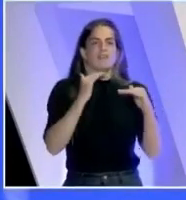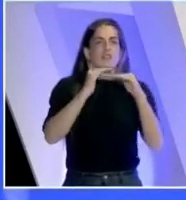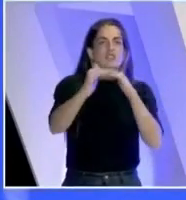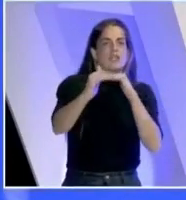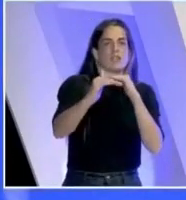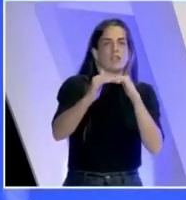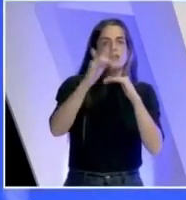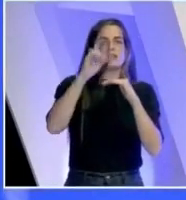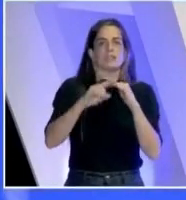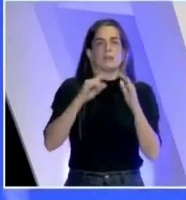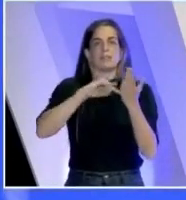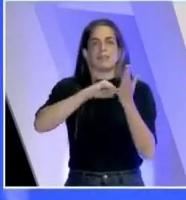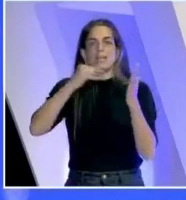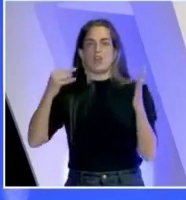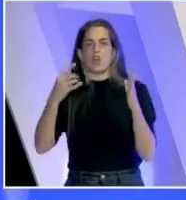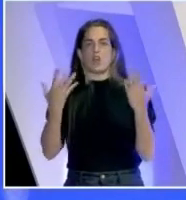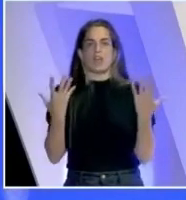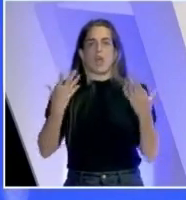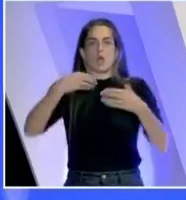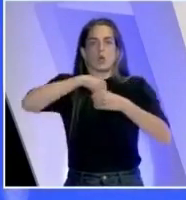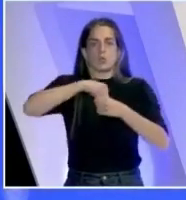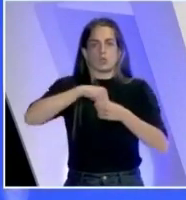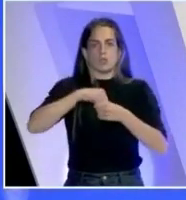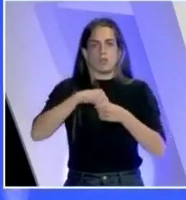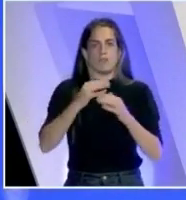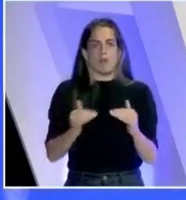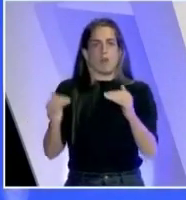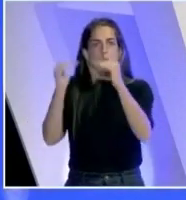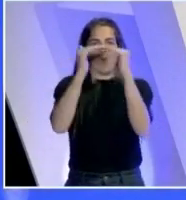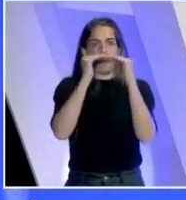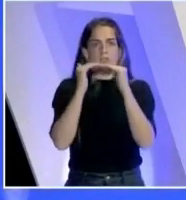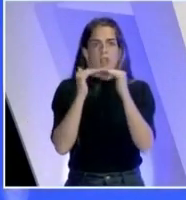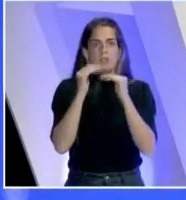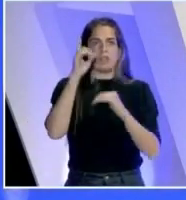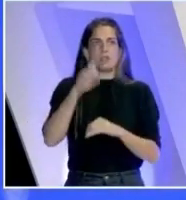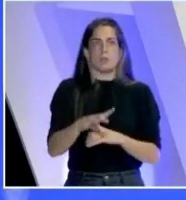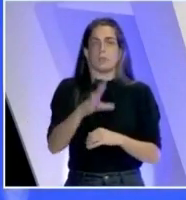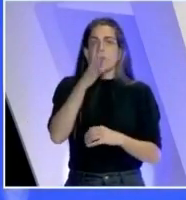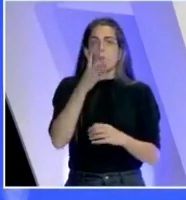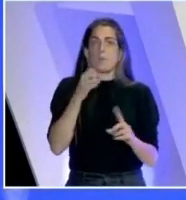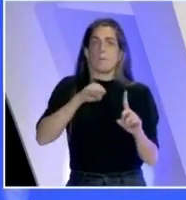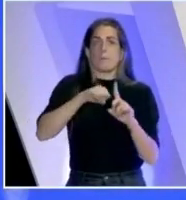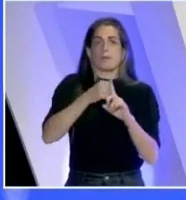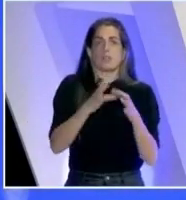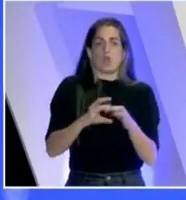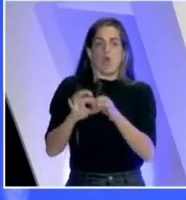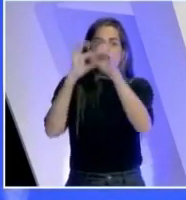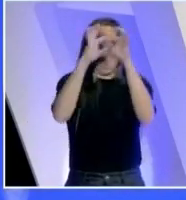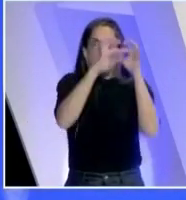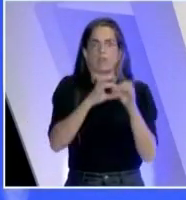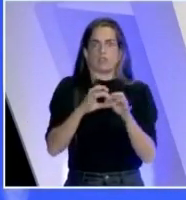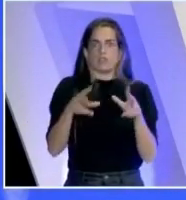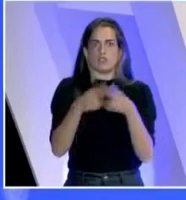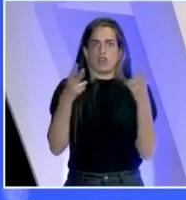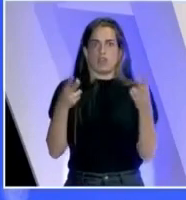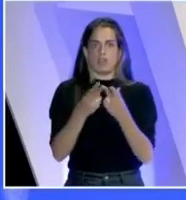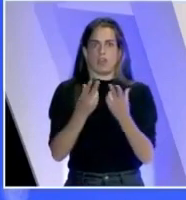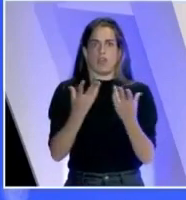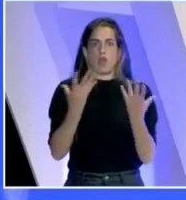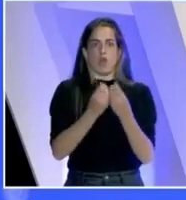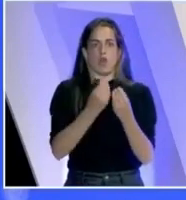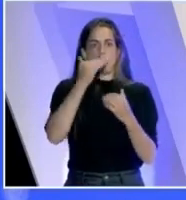la revolución tecnológica inclusiva, por la colaboración regional y también por la cohesión social. Con este ejercicio de